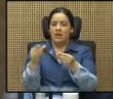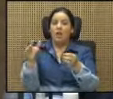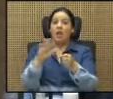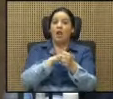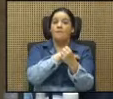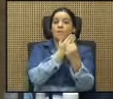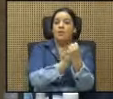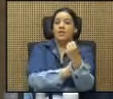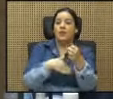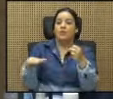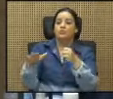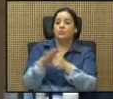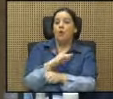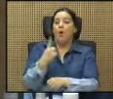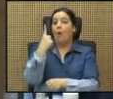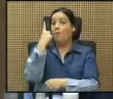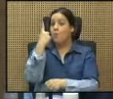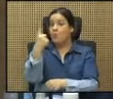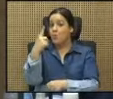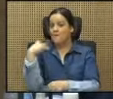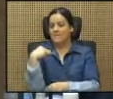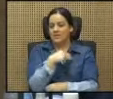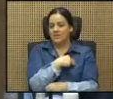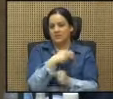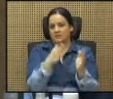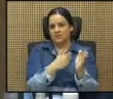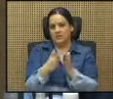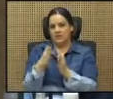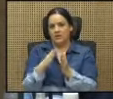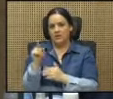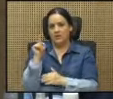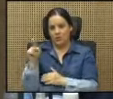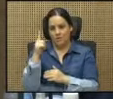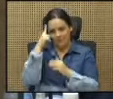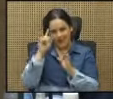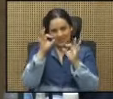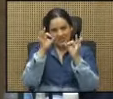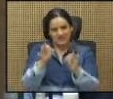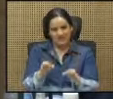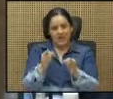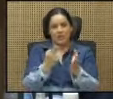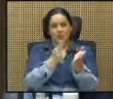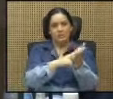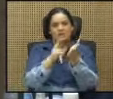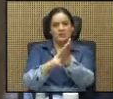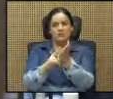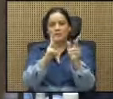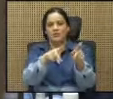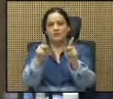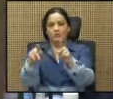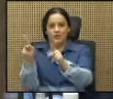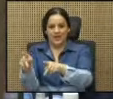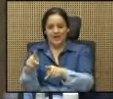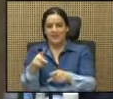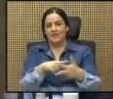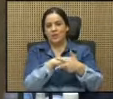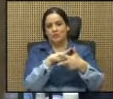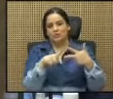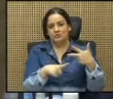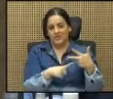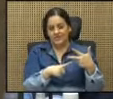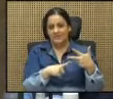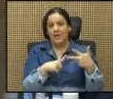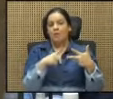ministerio para decidir en la contratación del personal de los tres poderes, el judicial, el